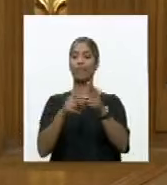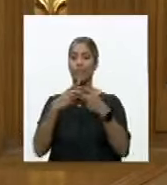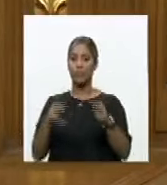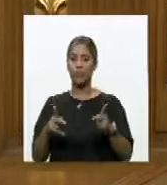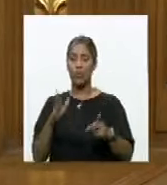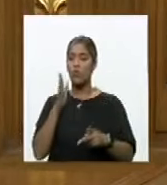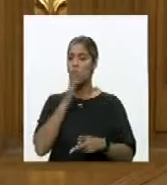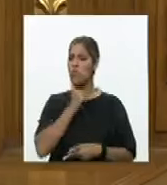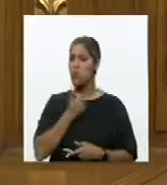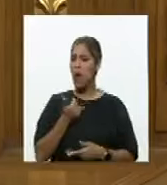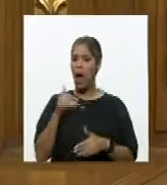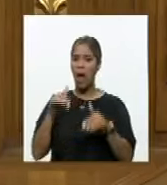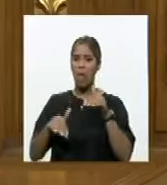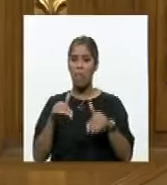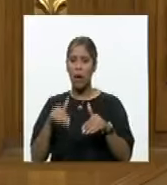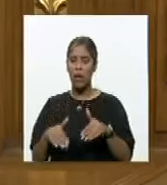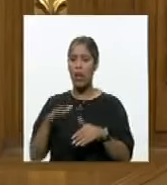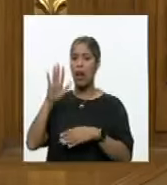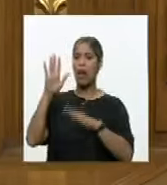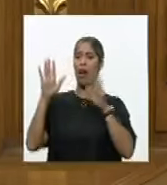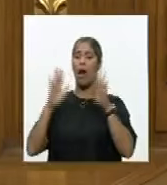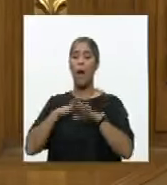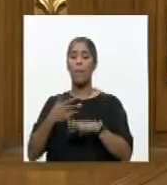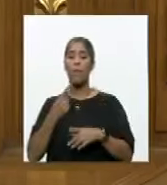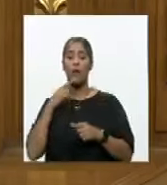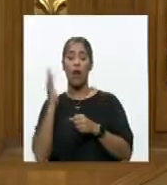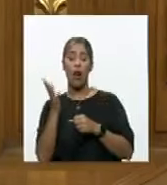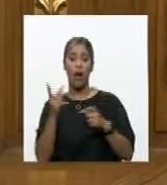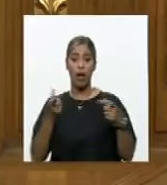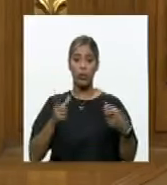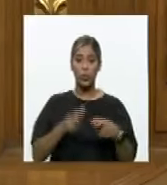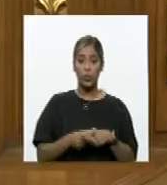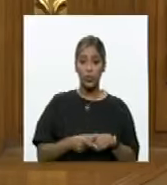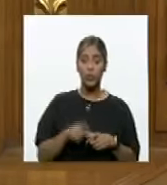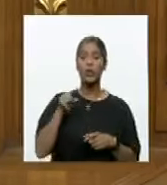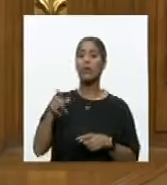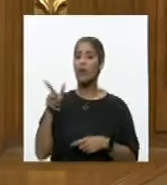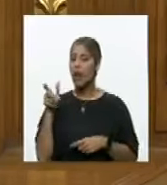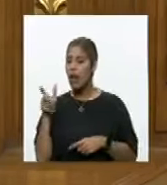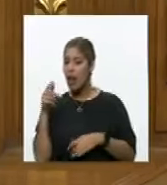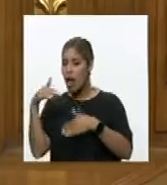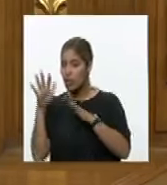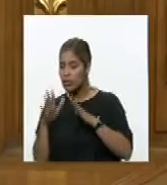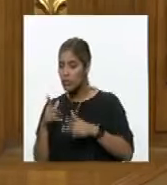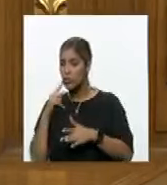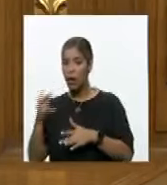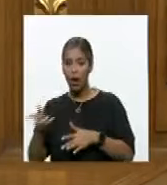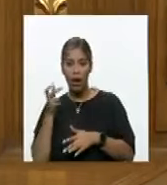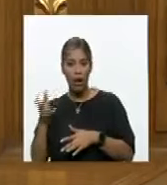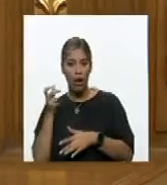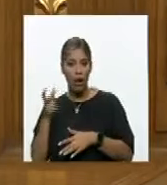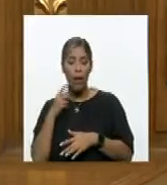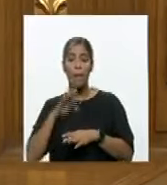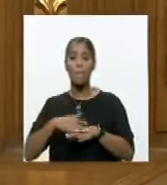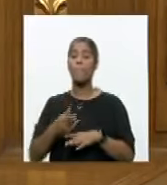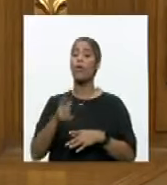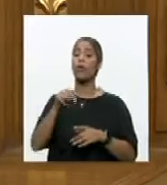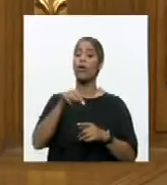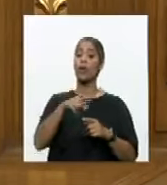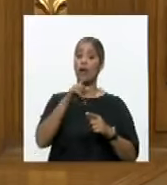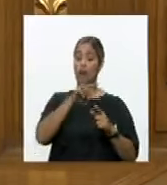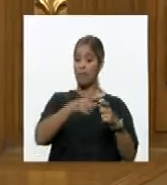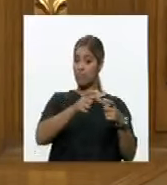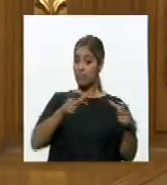hubo necesidad de votar porque la palabra de la minoría se escuchó, porque la palabra de la mayoría no se impuso, porque